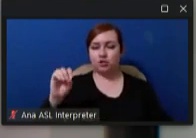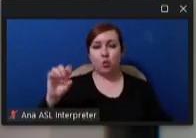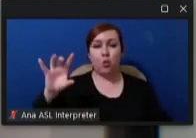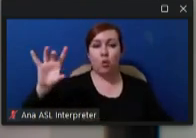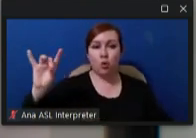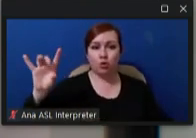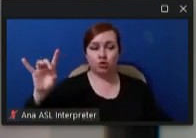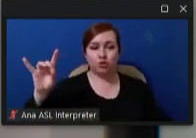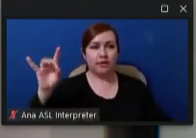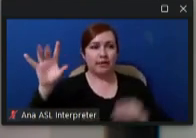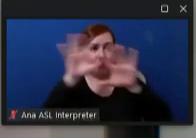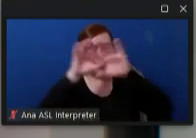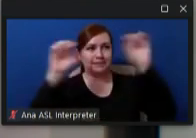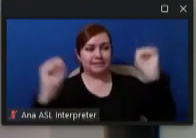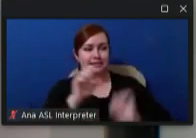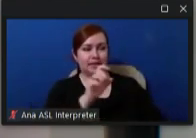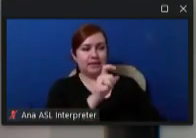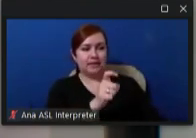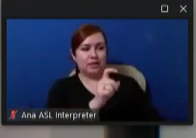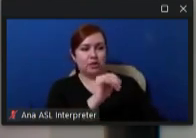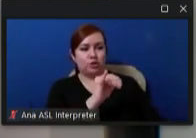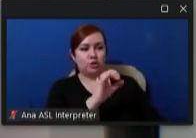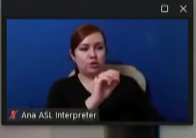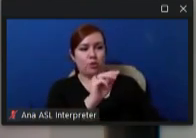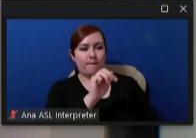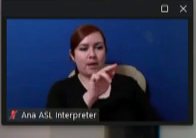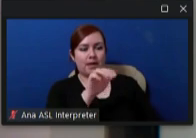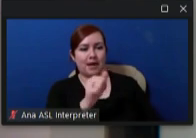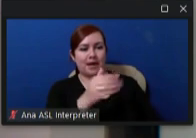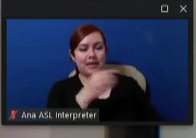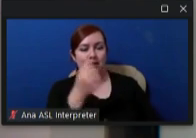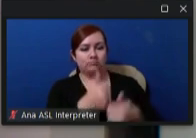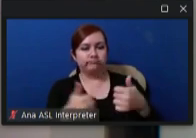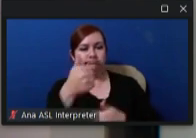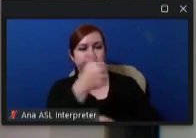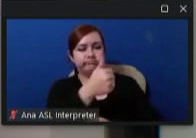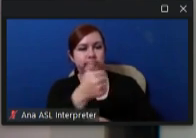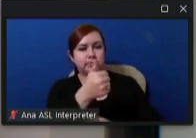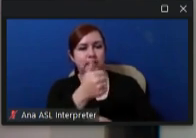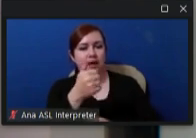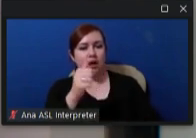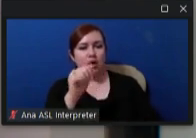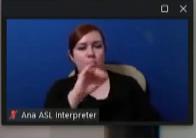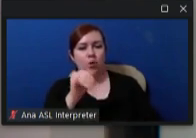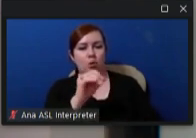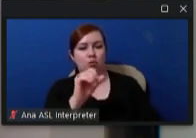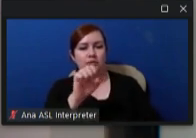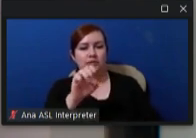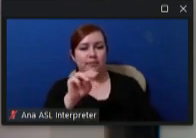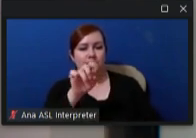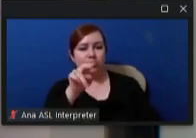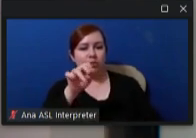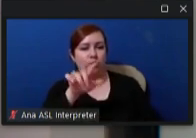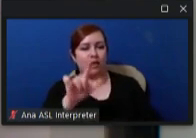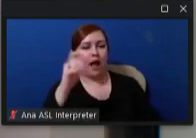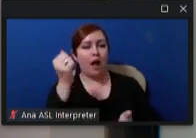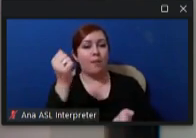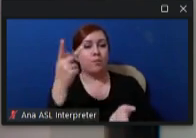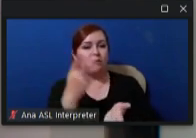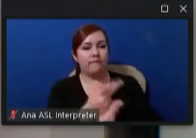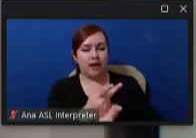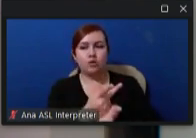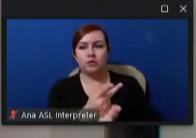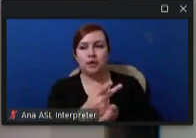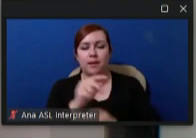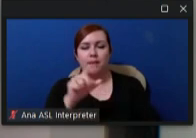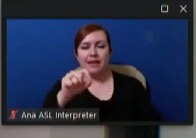presidenta Xiomara Castro y el ministro de Salud, José Manuel Mateu, aprobaron mediante Acuerdo Ejecutivo número